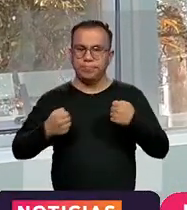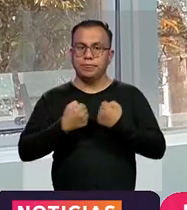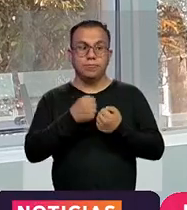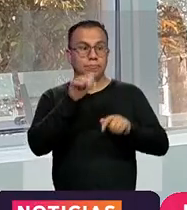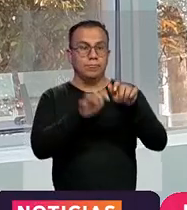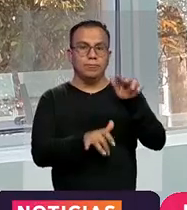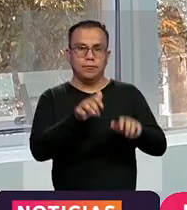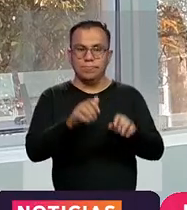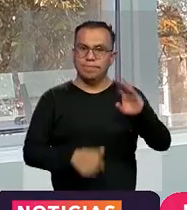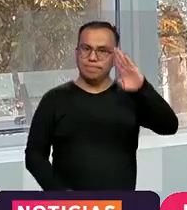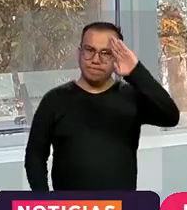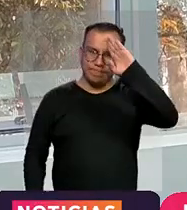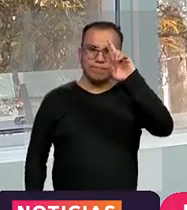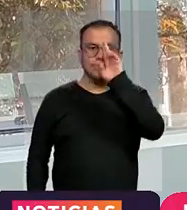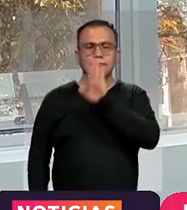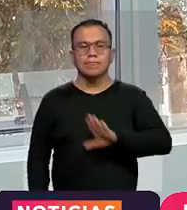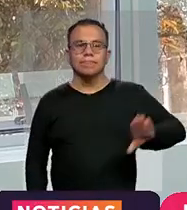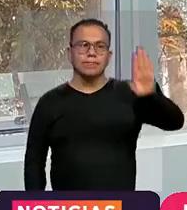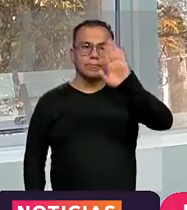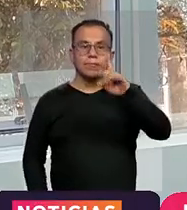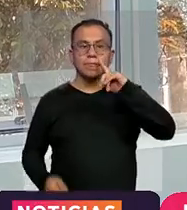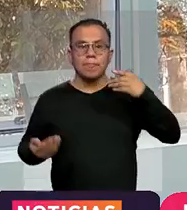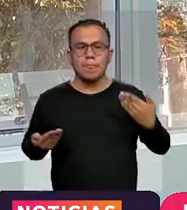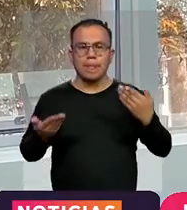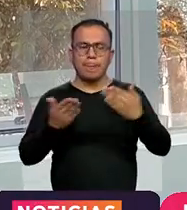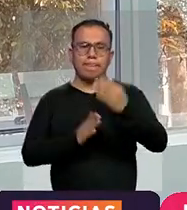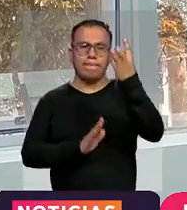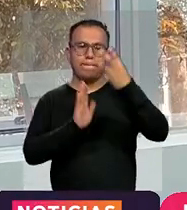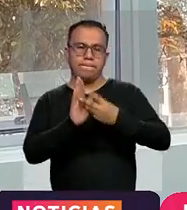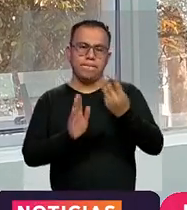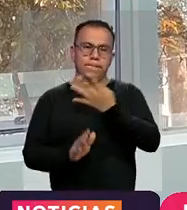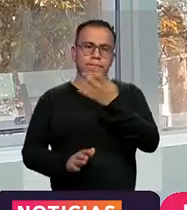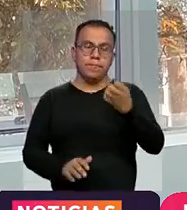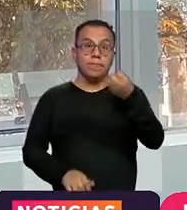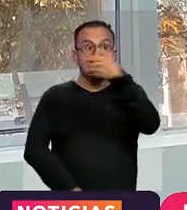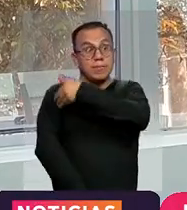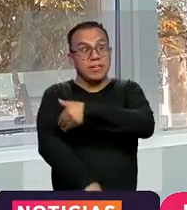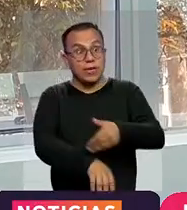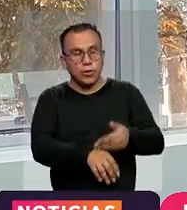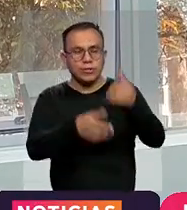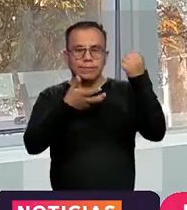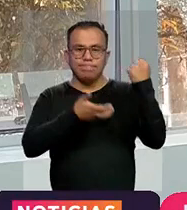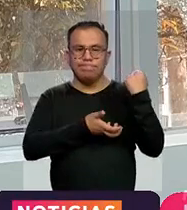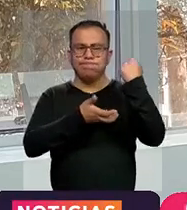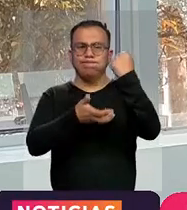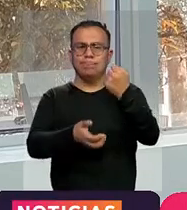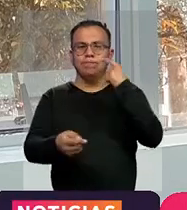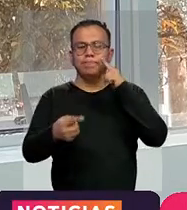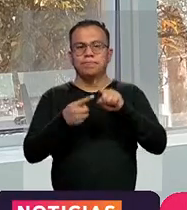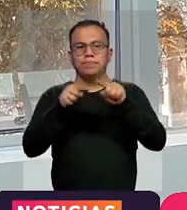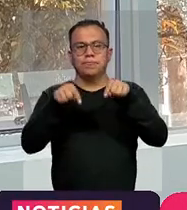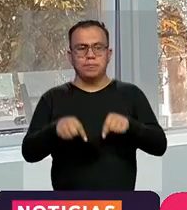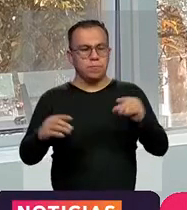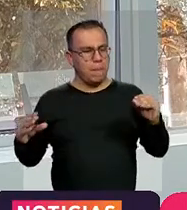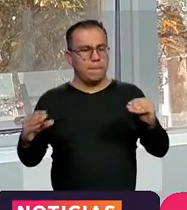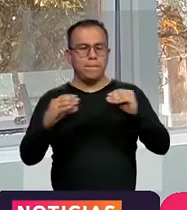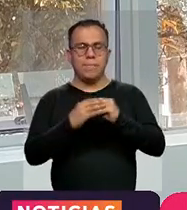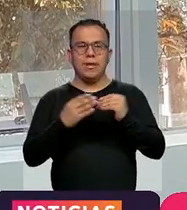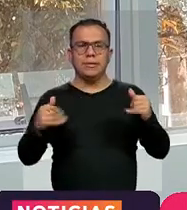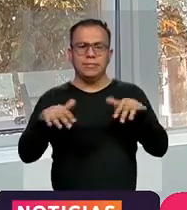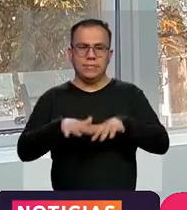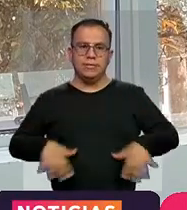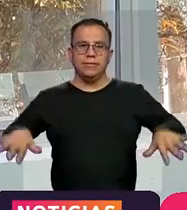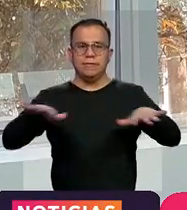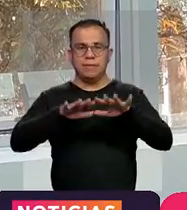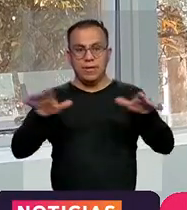secretaría y con policía nacional destinó tres mil 480 millones de pesos para la y adecuación de este espacio